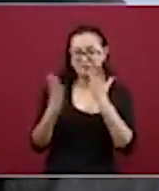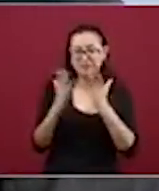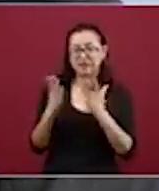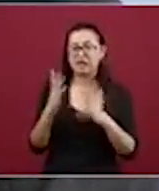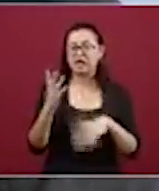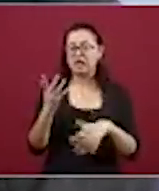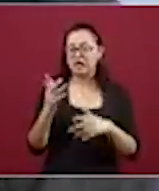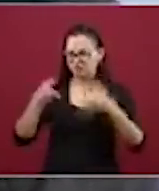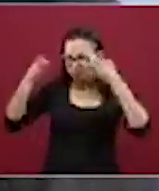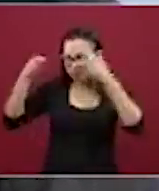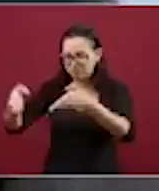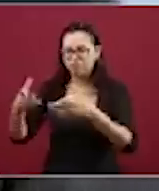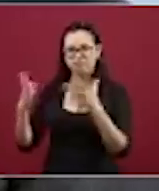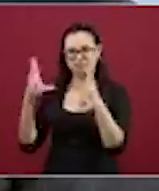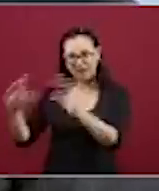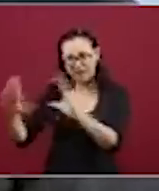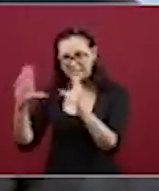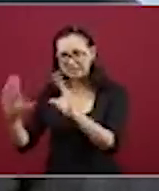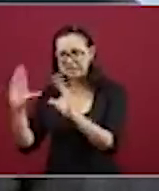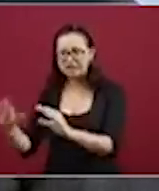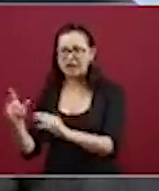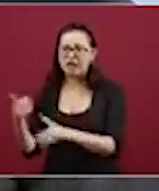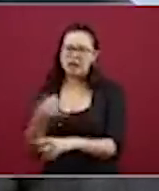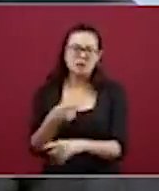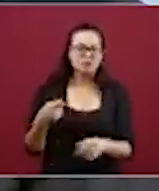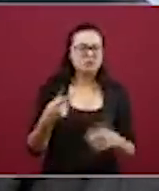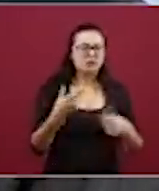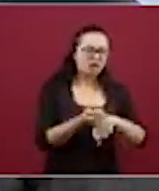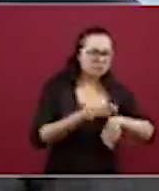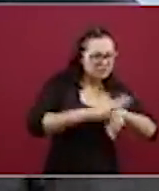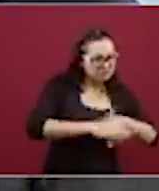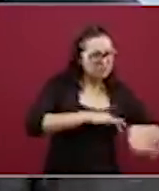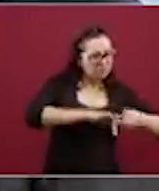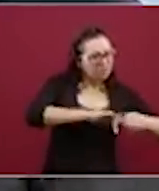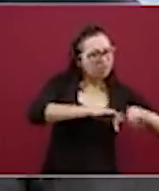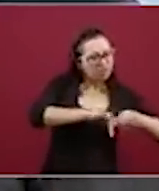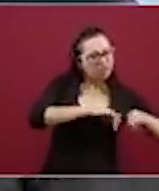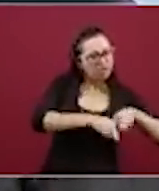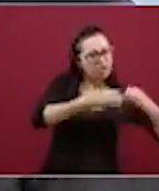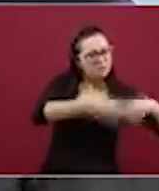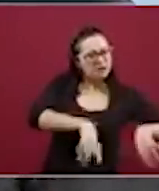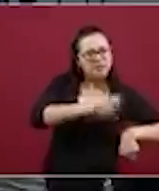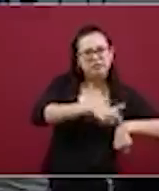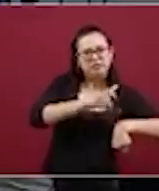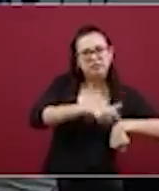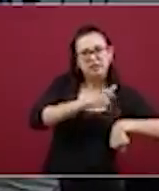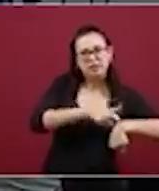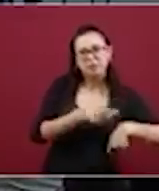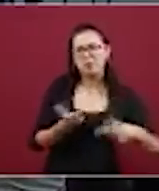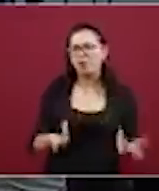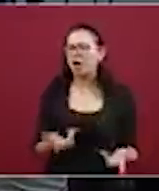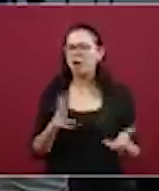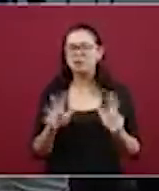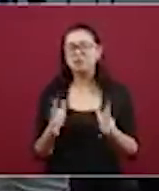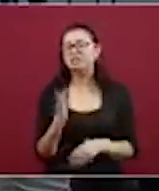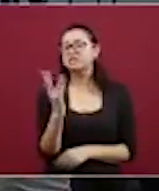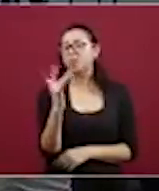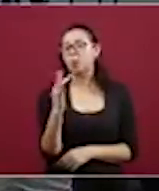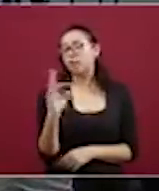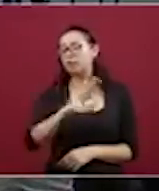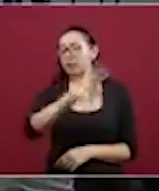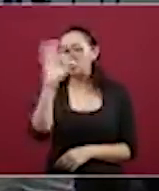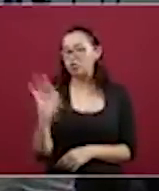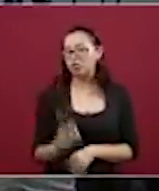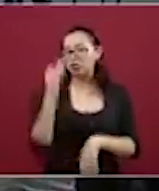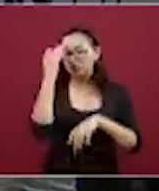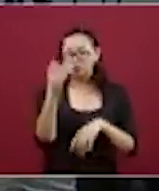cargas administrativas que actualmente agobian al profesorado. Nos dicen las maestras y los maestros que gastan alrededor del 50%